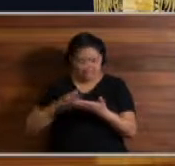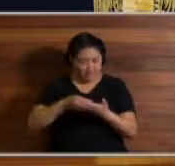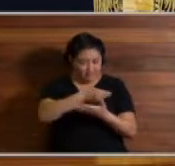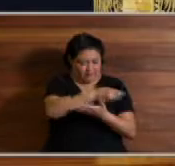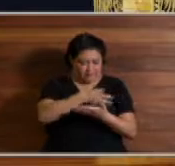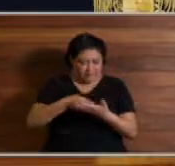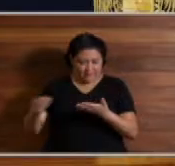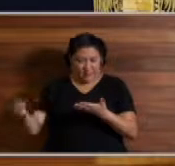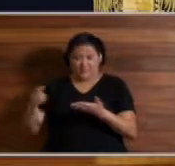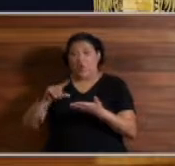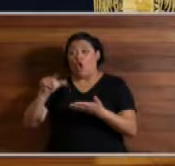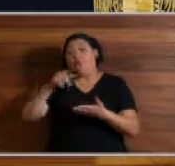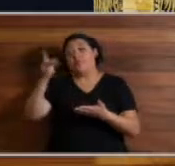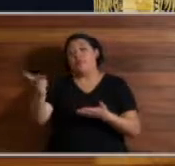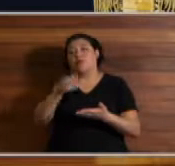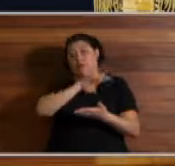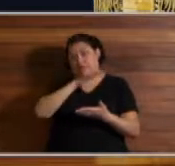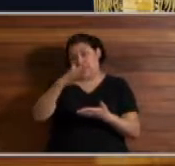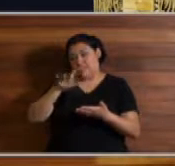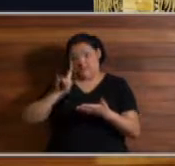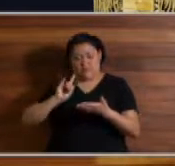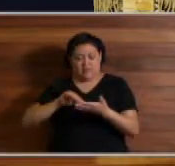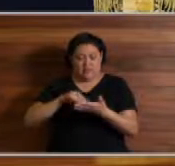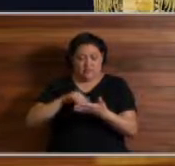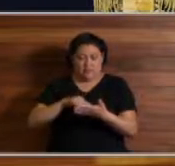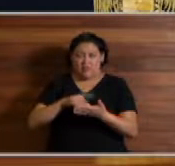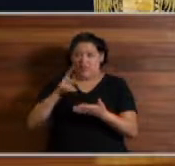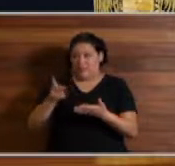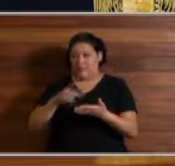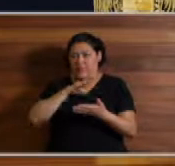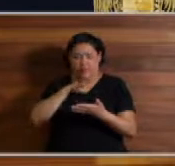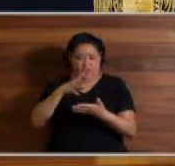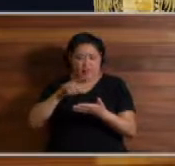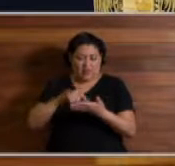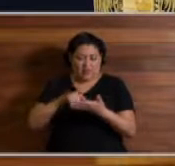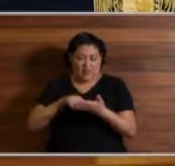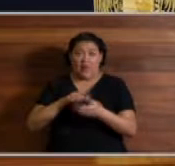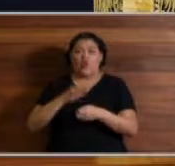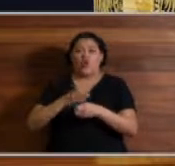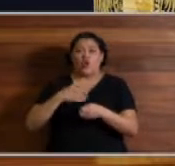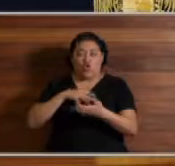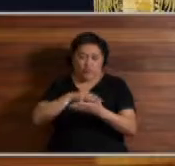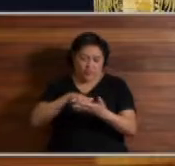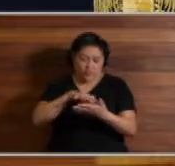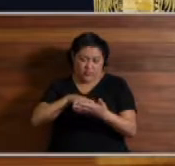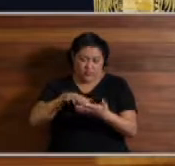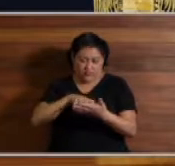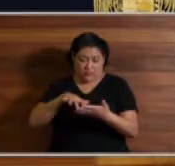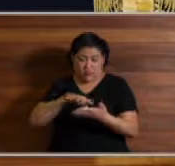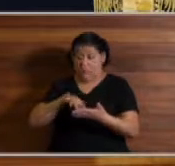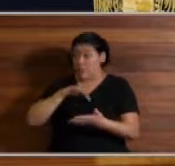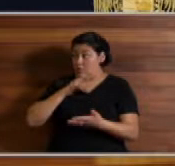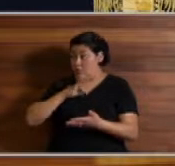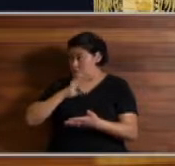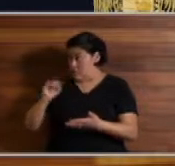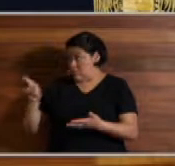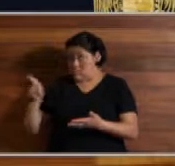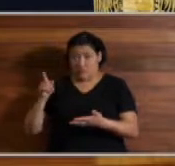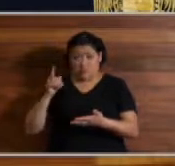gracias. Las otras que hemos recibido, pues, son generales. Doy lectura rápido para ver si estamos